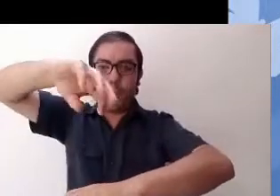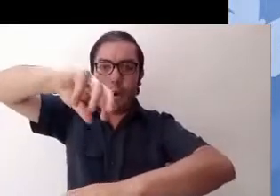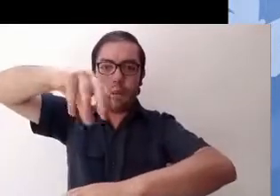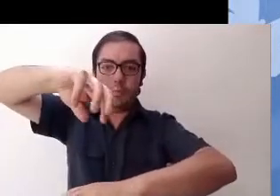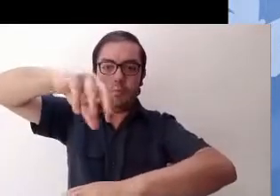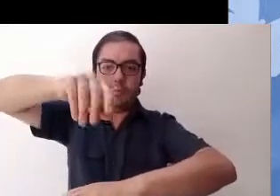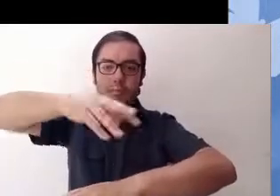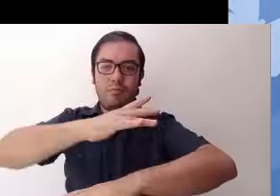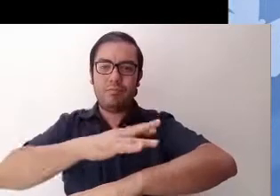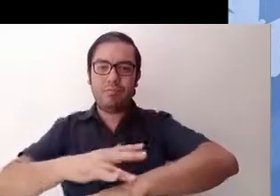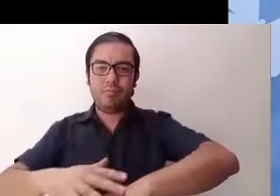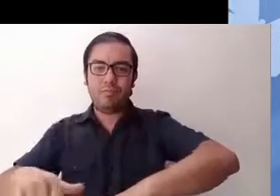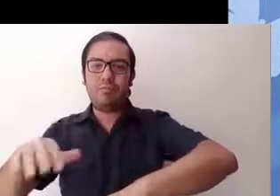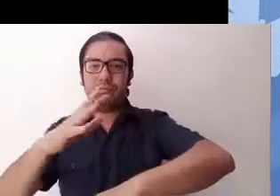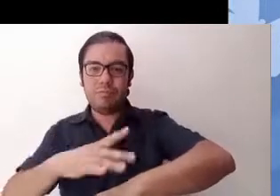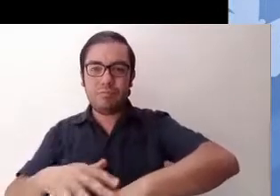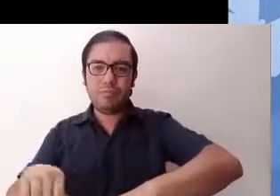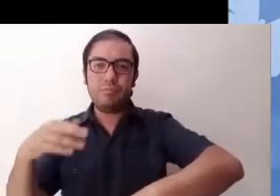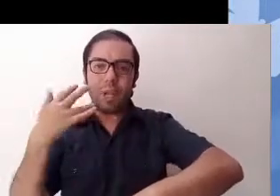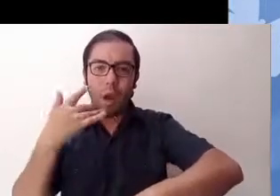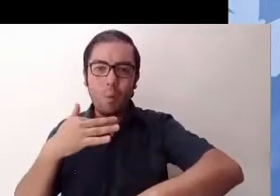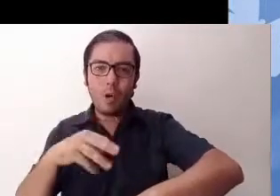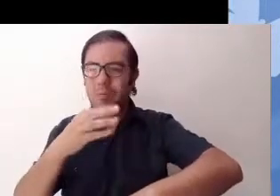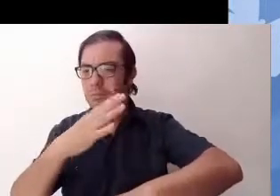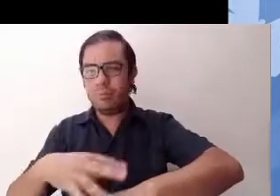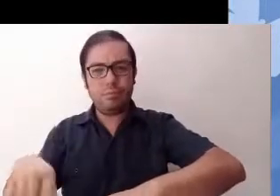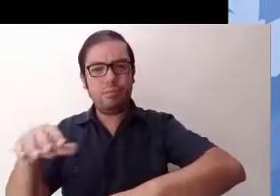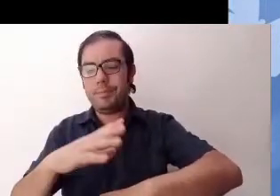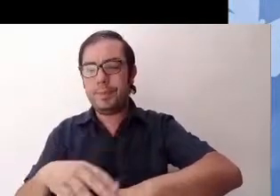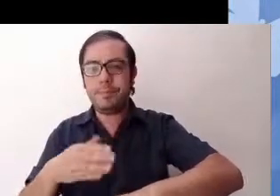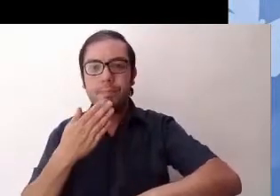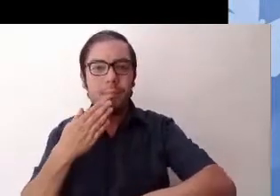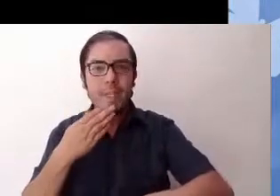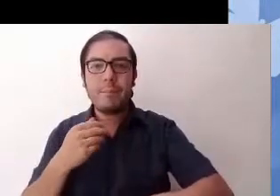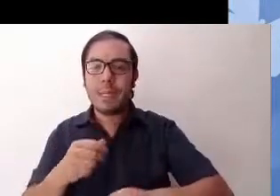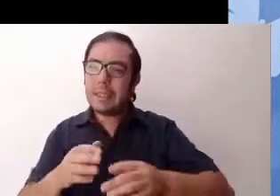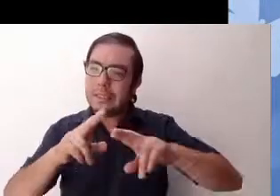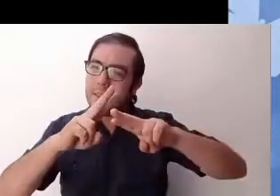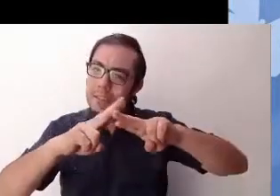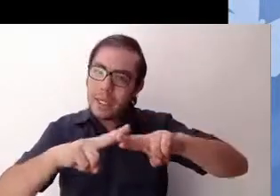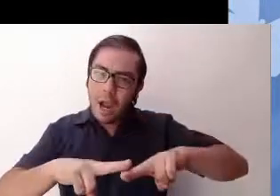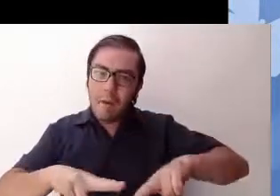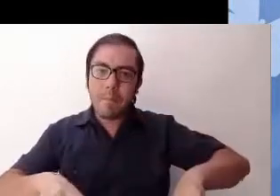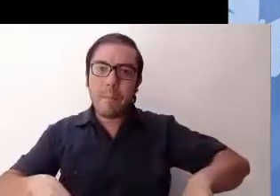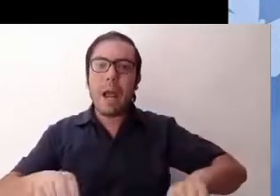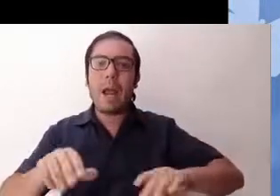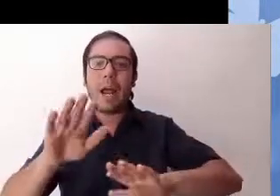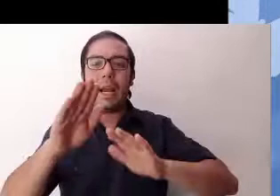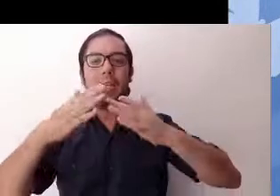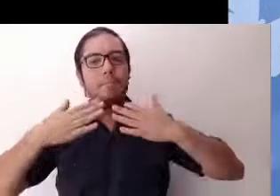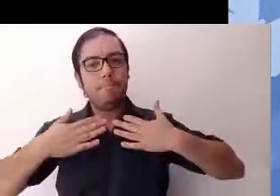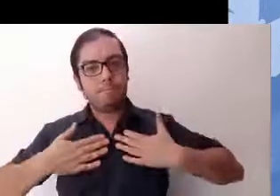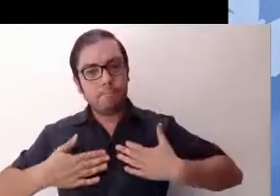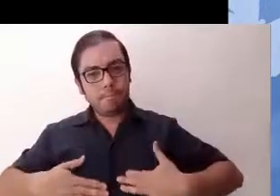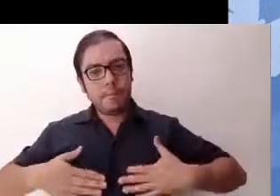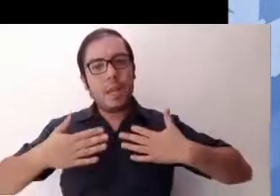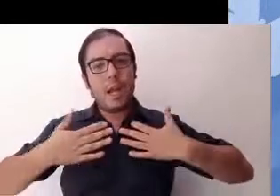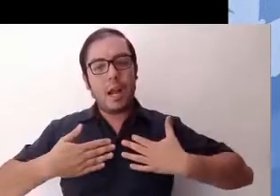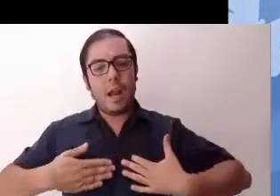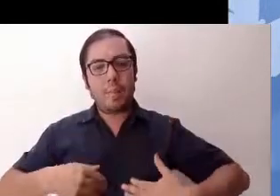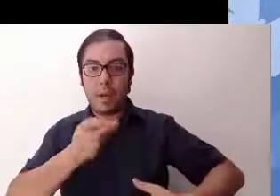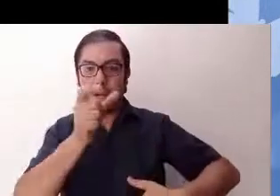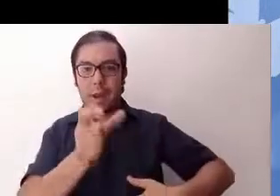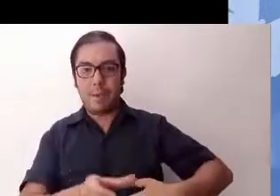va a estresar mucho con esto, entonces se relaja el paciente. Eh, Tenemos que cubrir la zona con una gasa